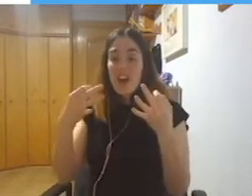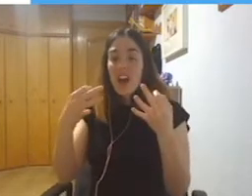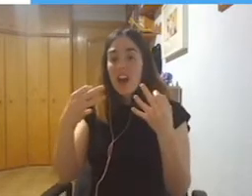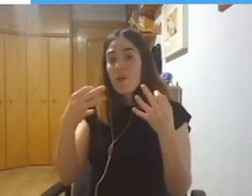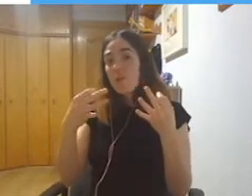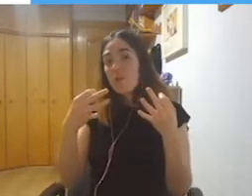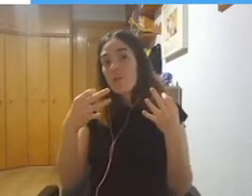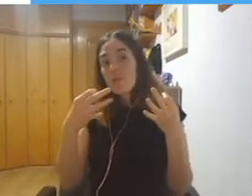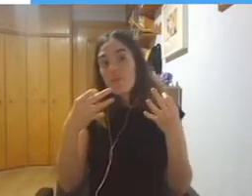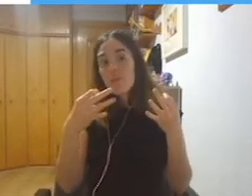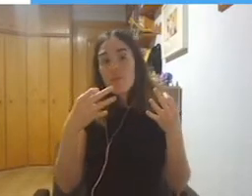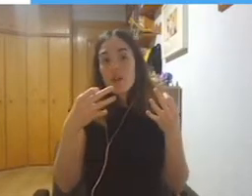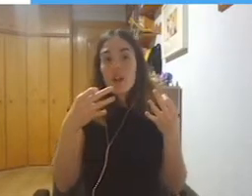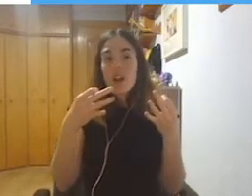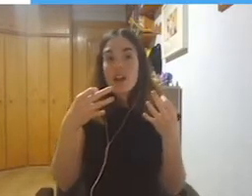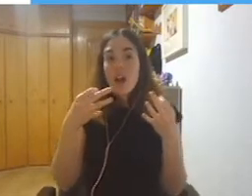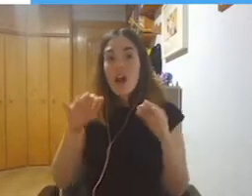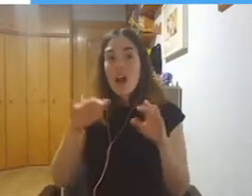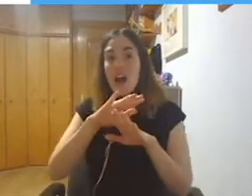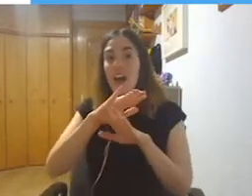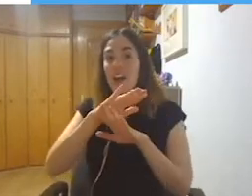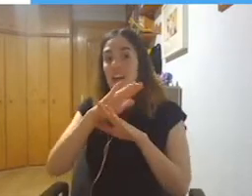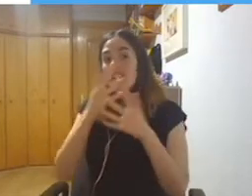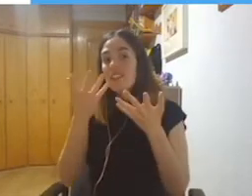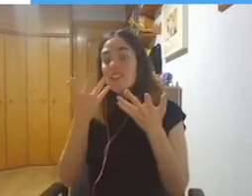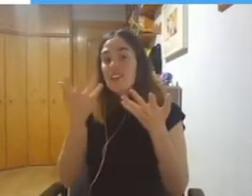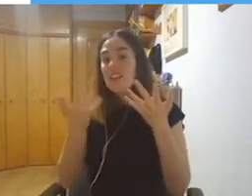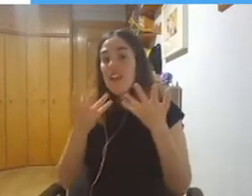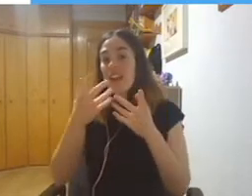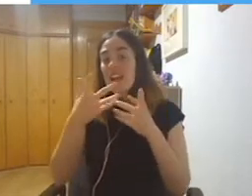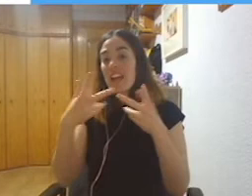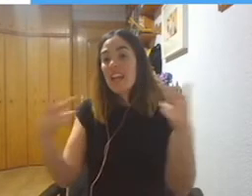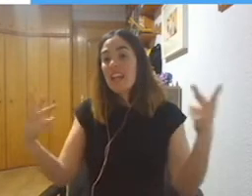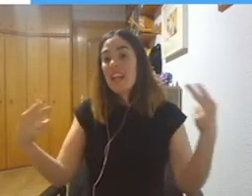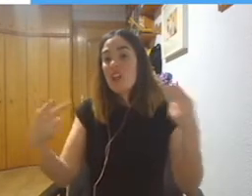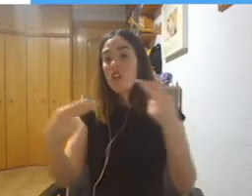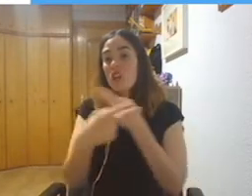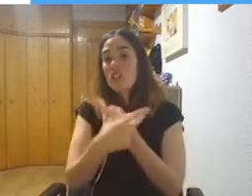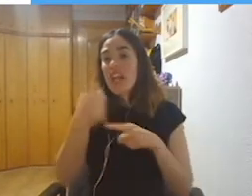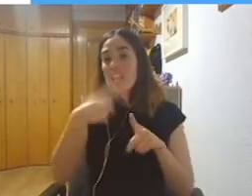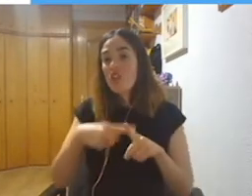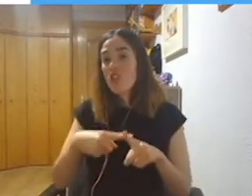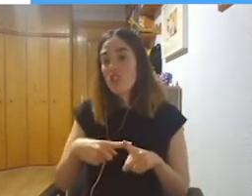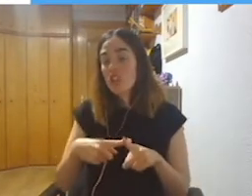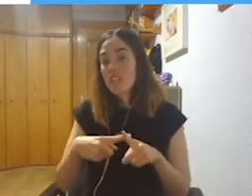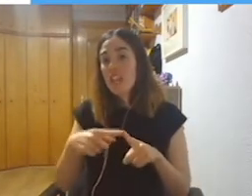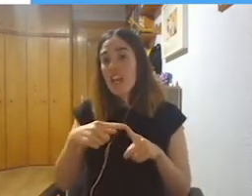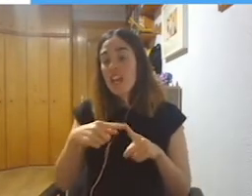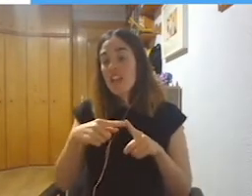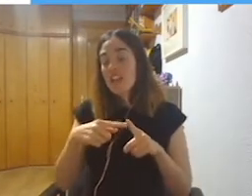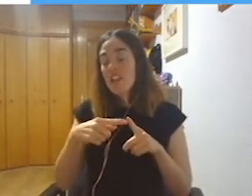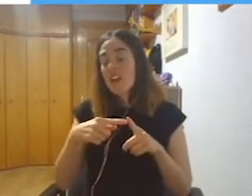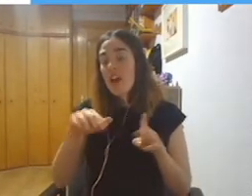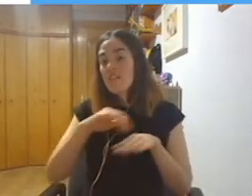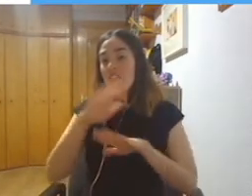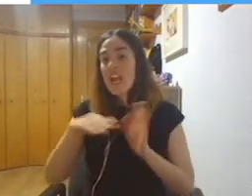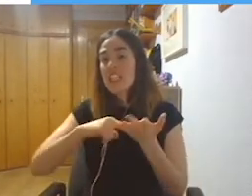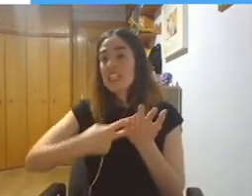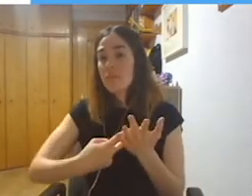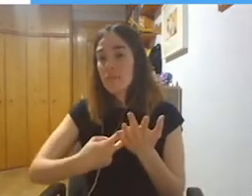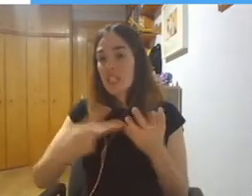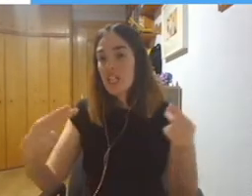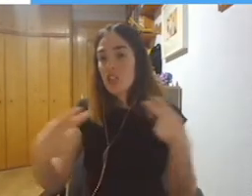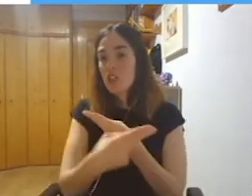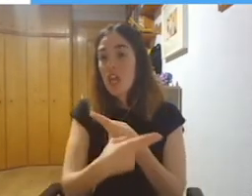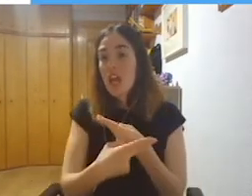claro, al fin y al cabo tuvieron que recortar en varias cosas, y una de las cosas fueron los intérpretes. Entonces este